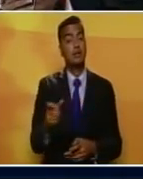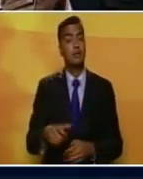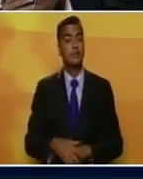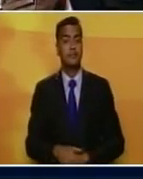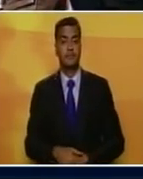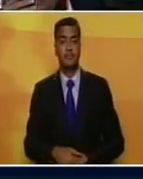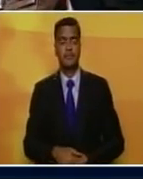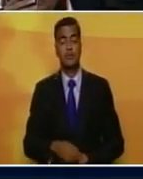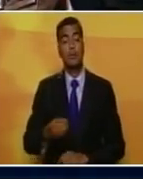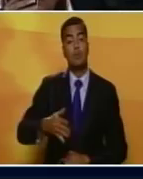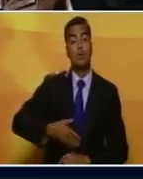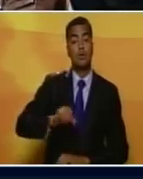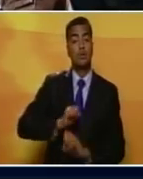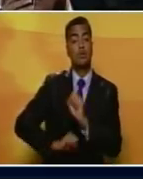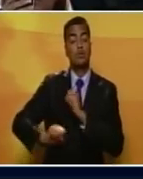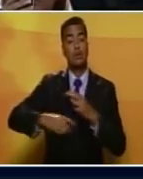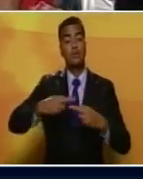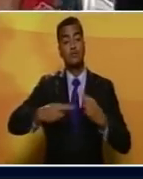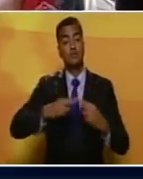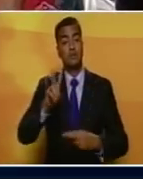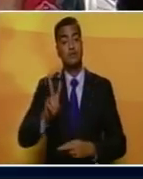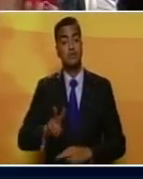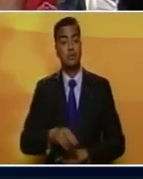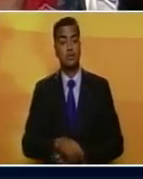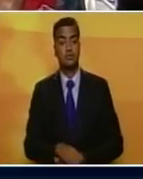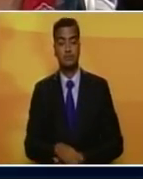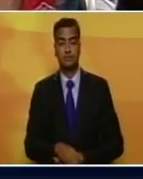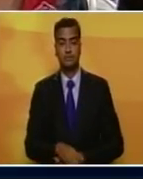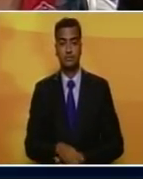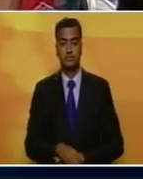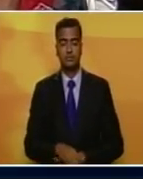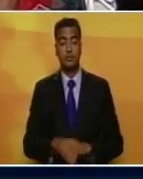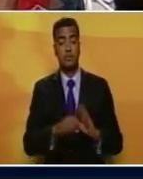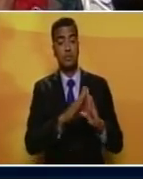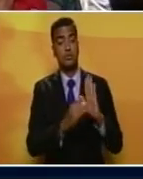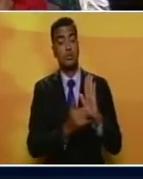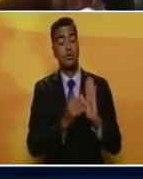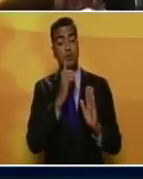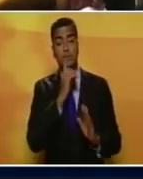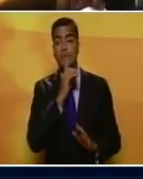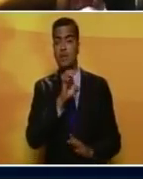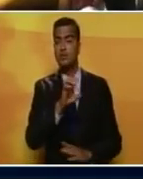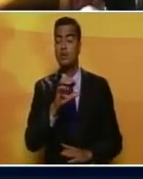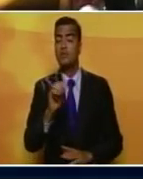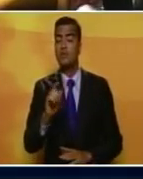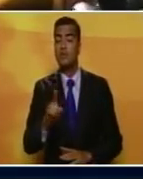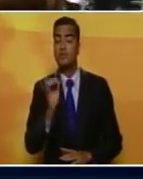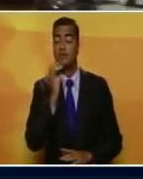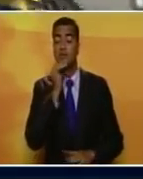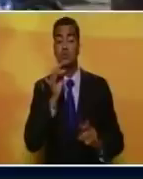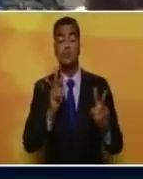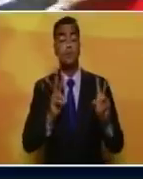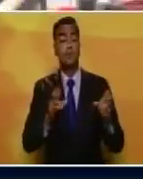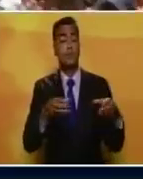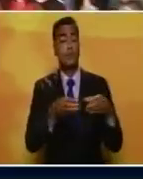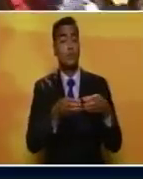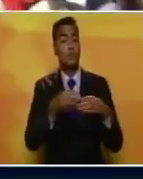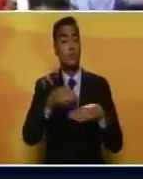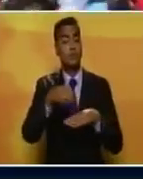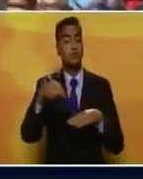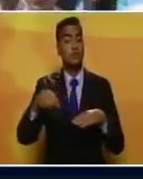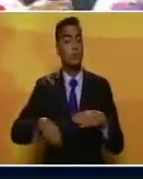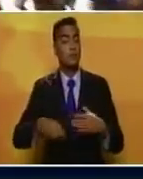como pueblo obrero, como pueblo organizado de nuestra patria, en que no han caído en